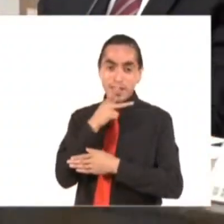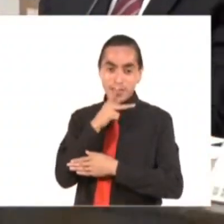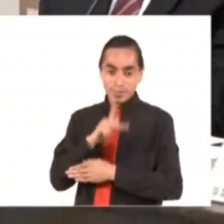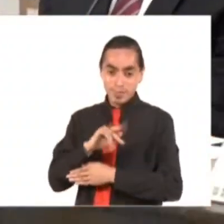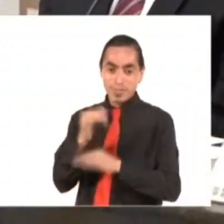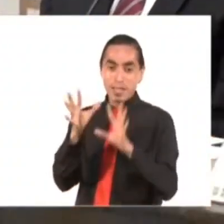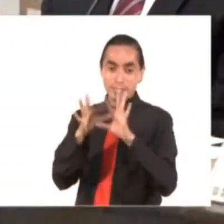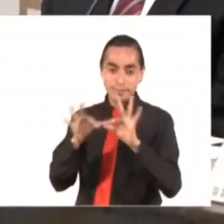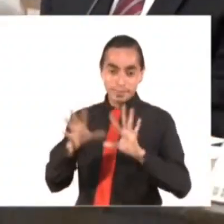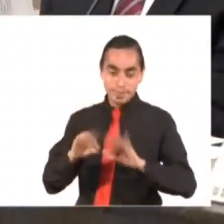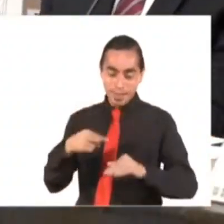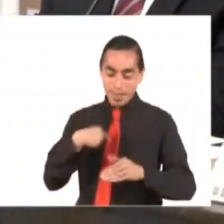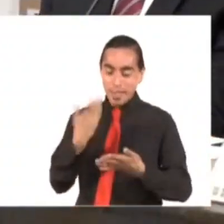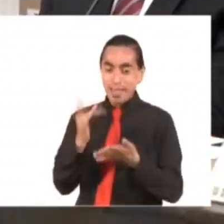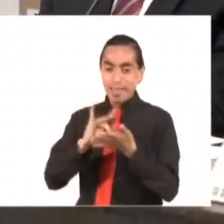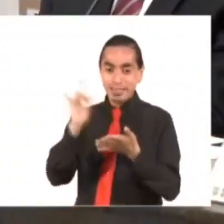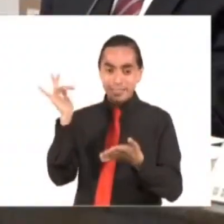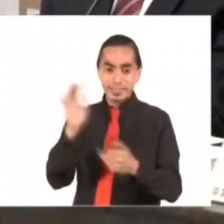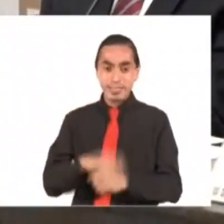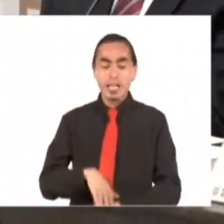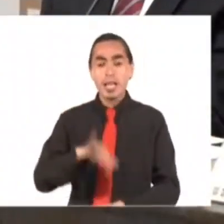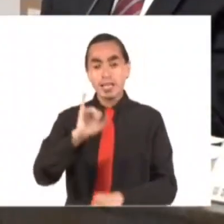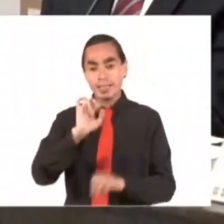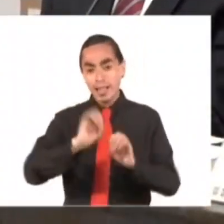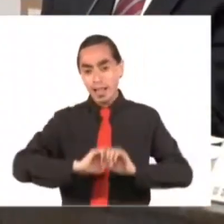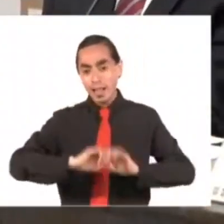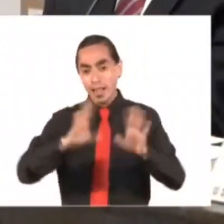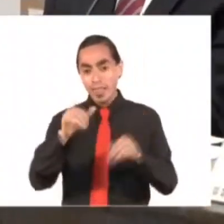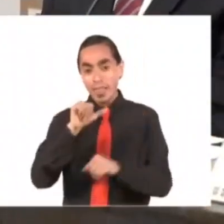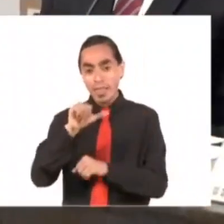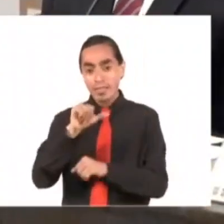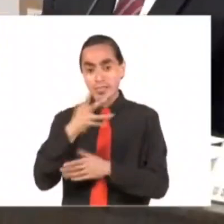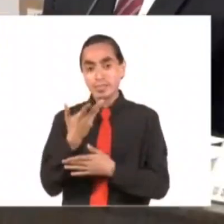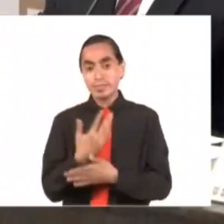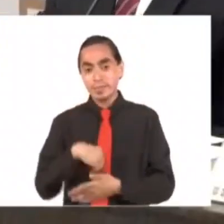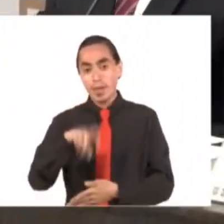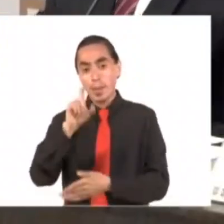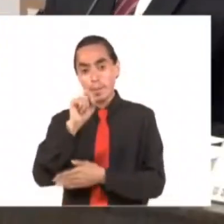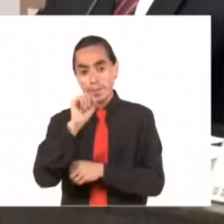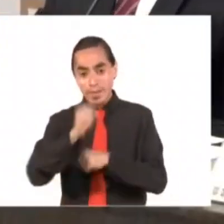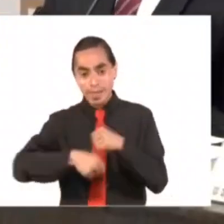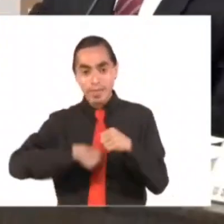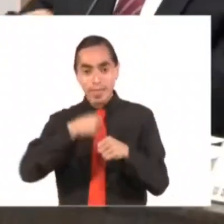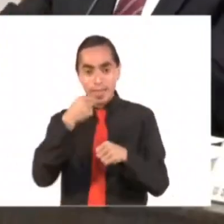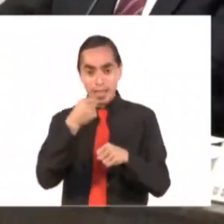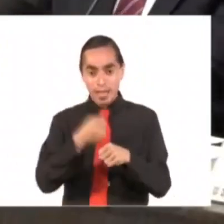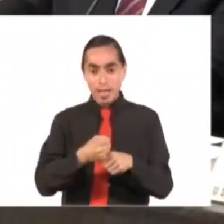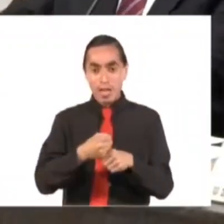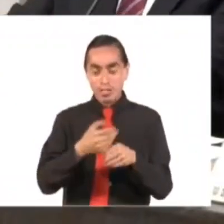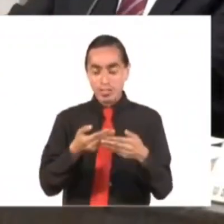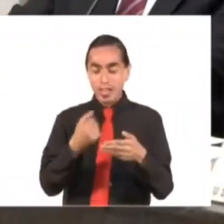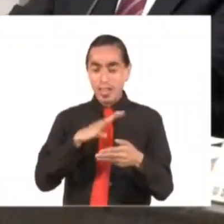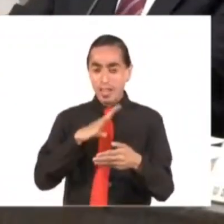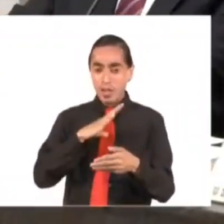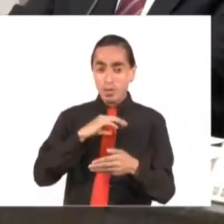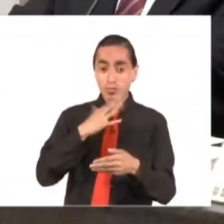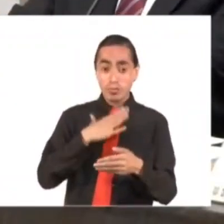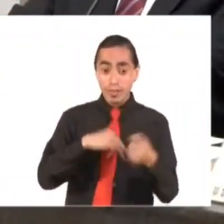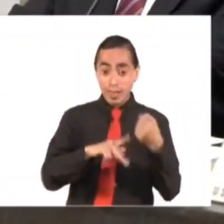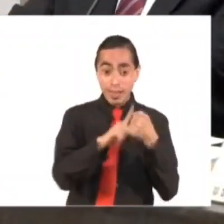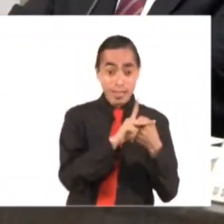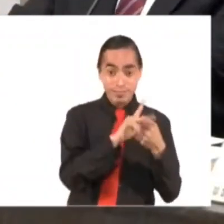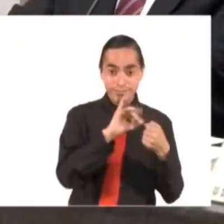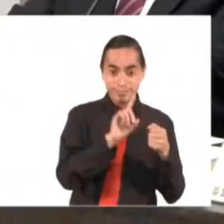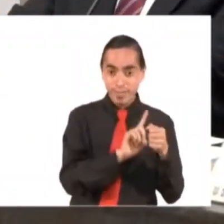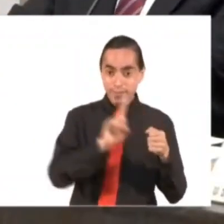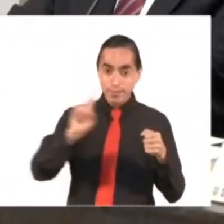hacia mi persona. Efectivamente, durante 16 años, durante 20 años estuve fuera de la ciudad, fuera del país, fuera